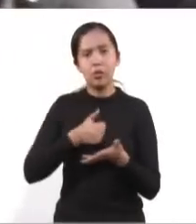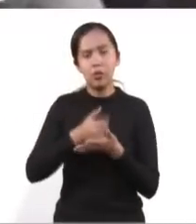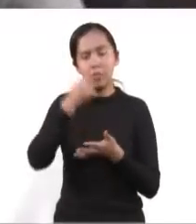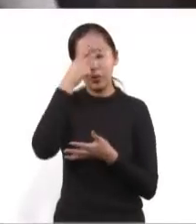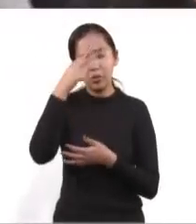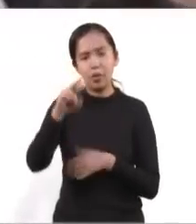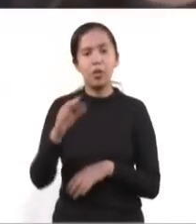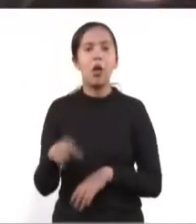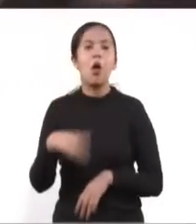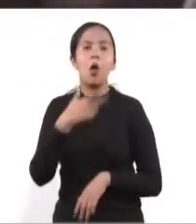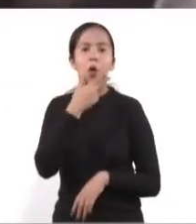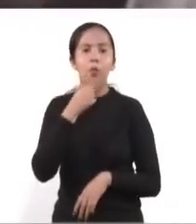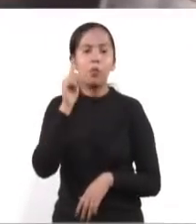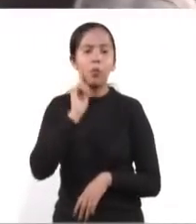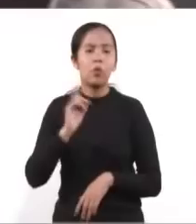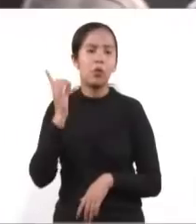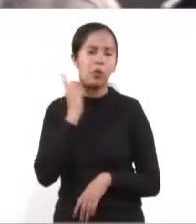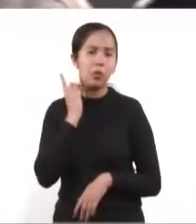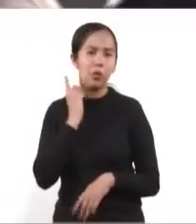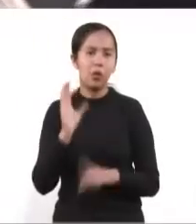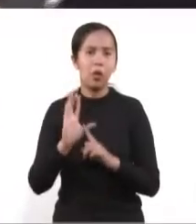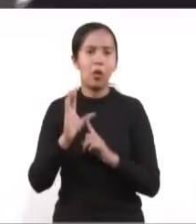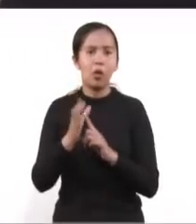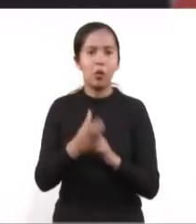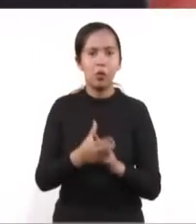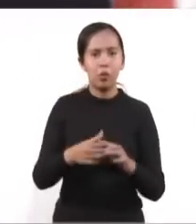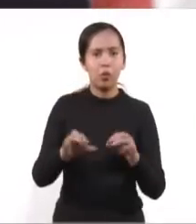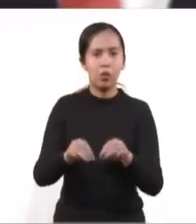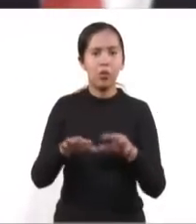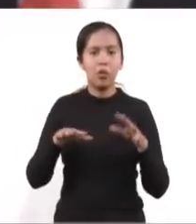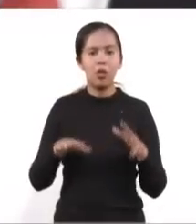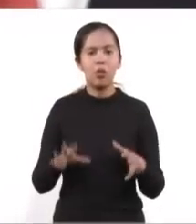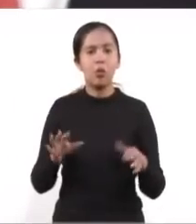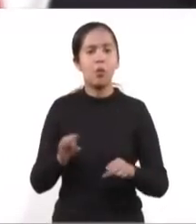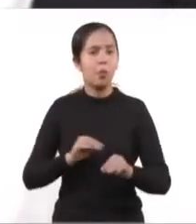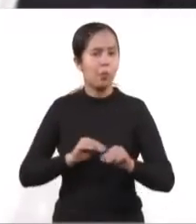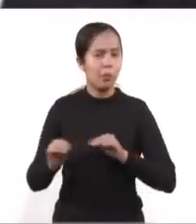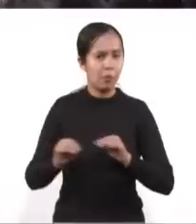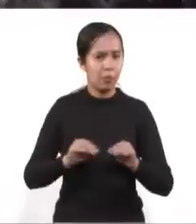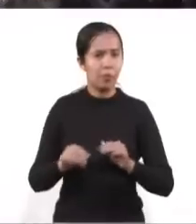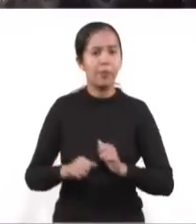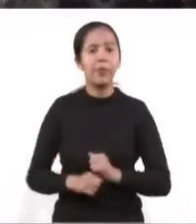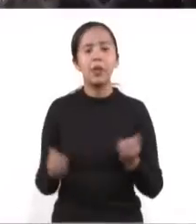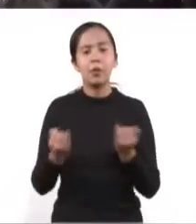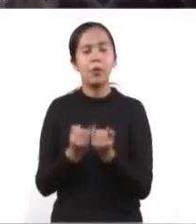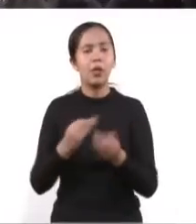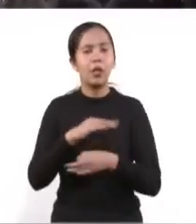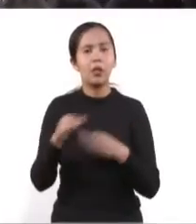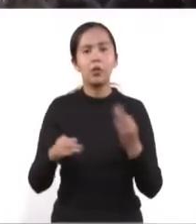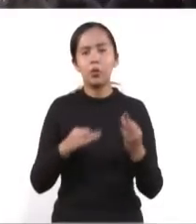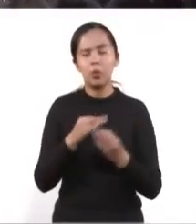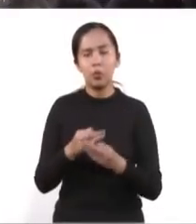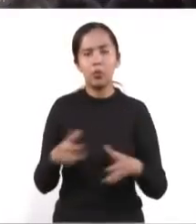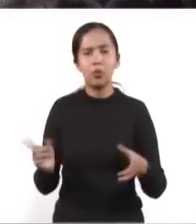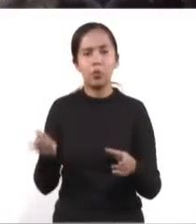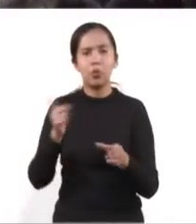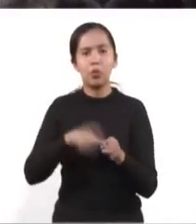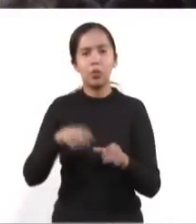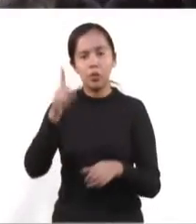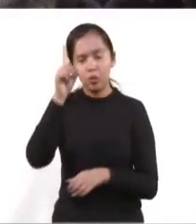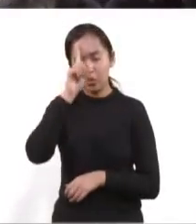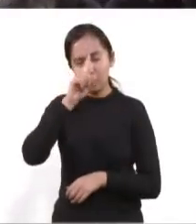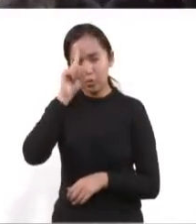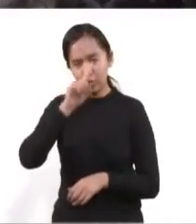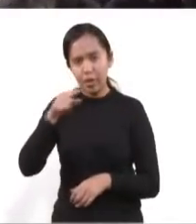diputadas y diputadas integrantes de la Comisión de Movilidad Sustentable, a todas y todos los integrantes del Consejo Consultivo Asesor